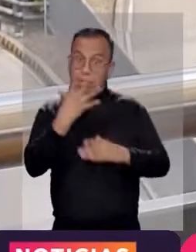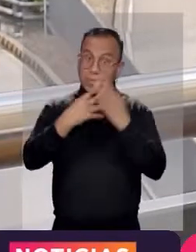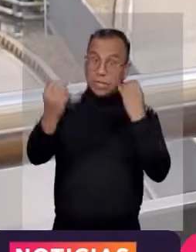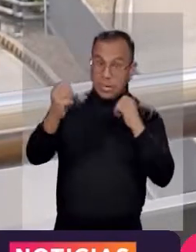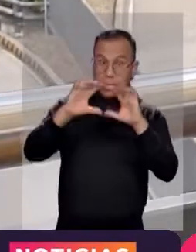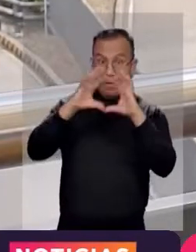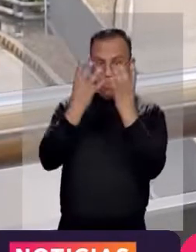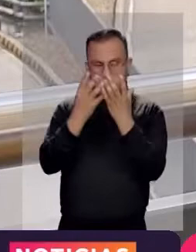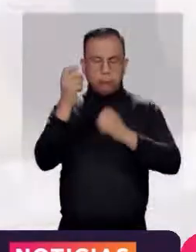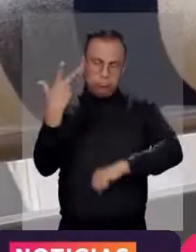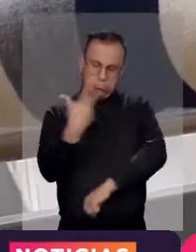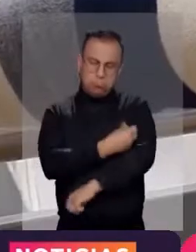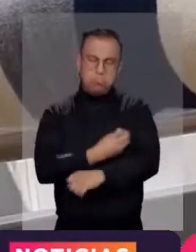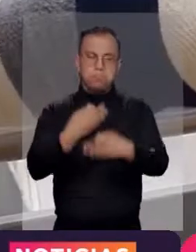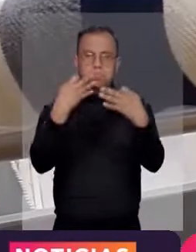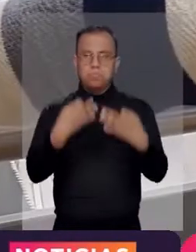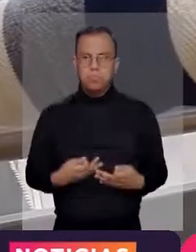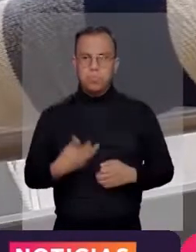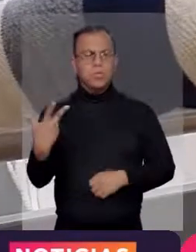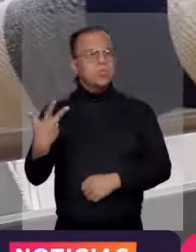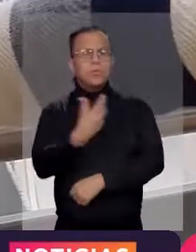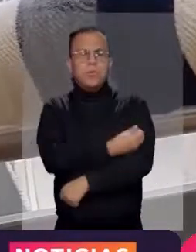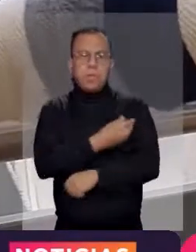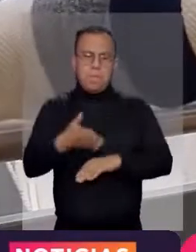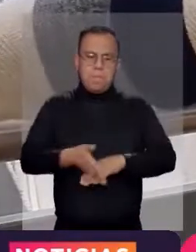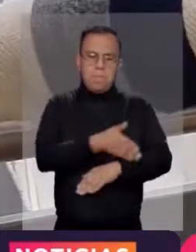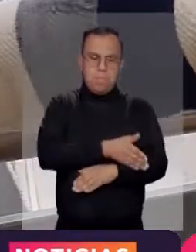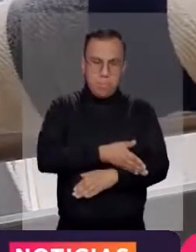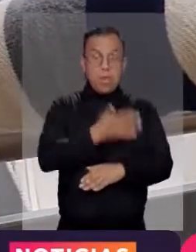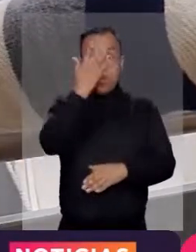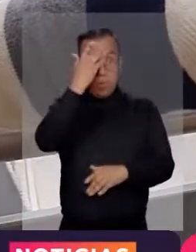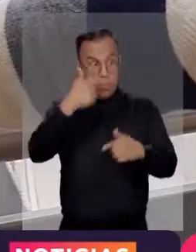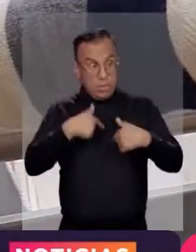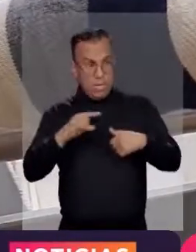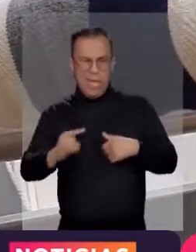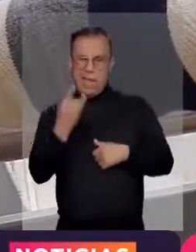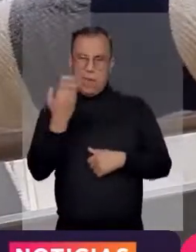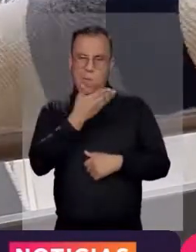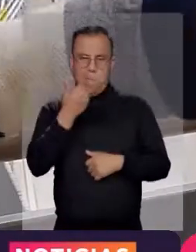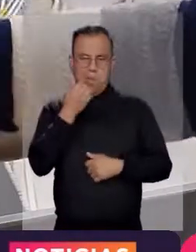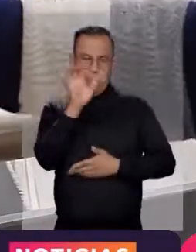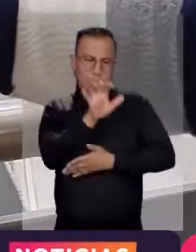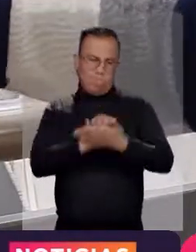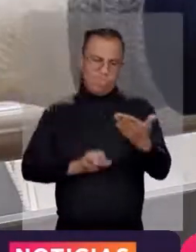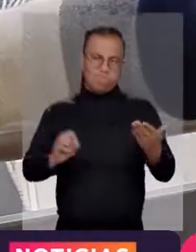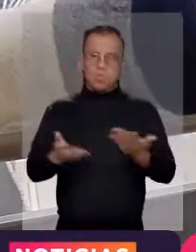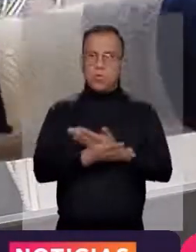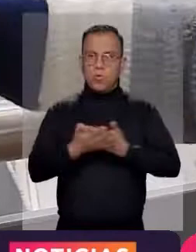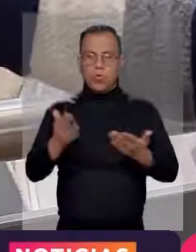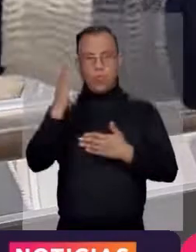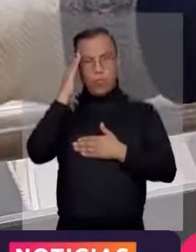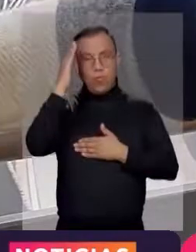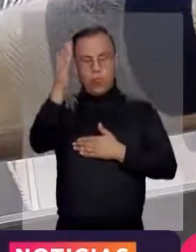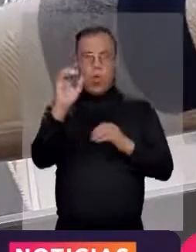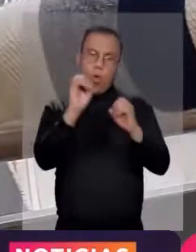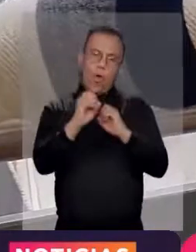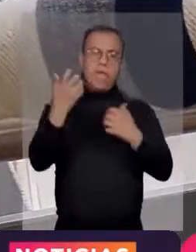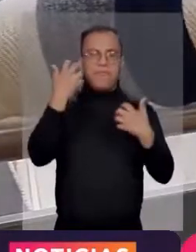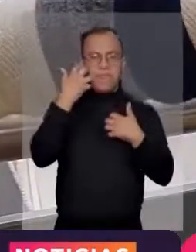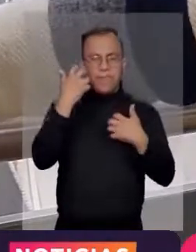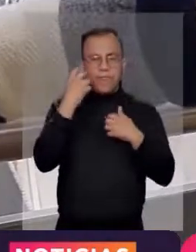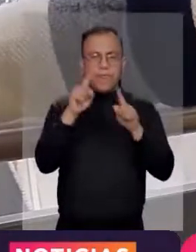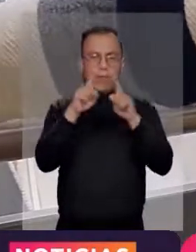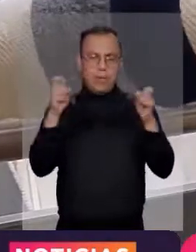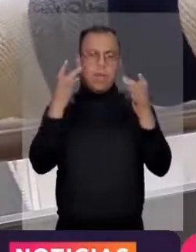que hacerlo de una manera segura. Me vacuno por prevención y porque pues para evitar, digamos, futuras o enfermedades que